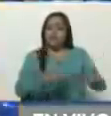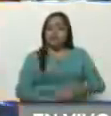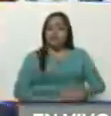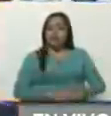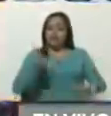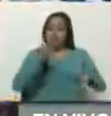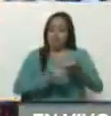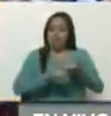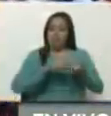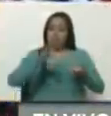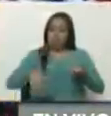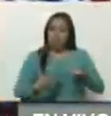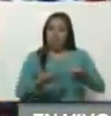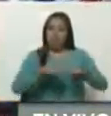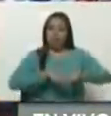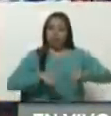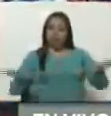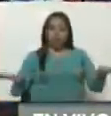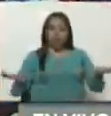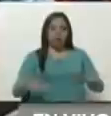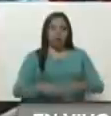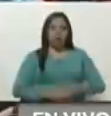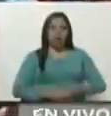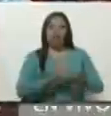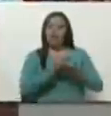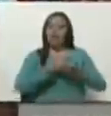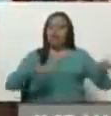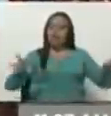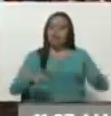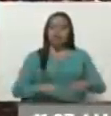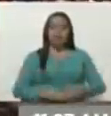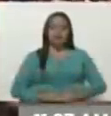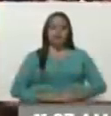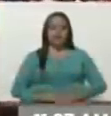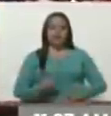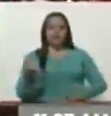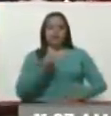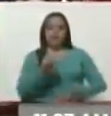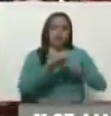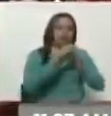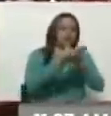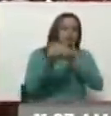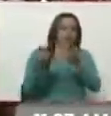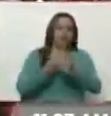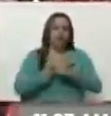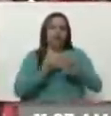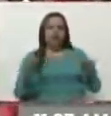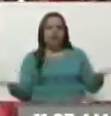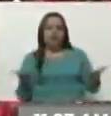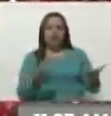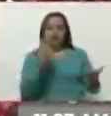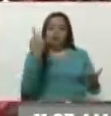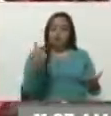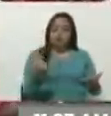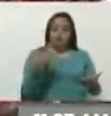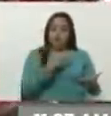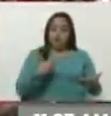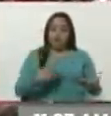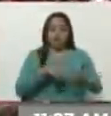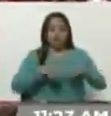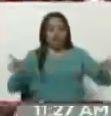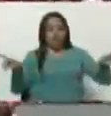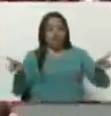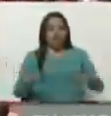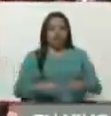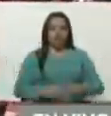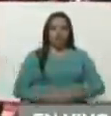se podía disolver libremente por meramente la declaración de voluntad de una de las partes. Piensen ustedes